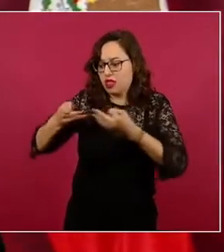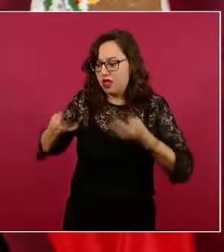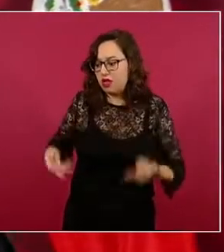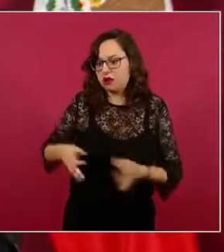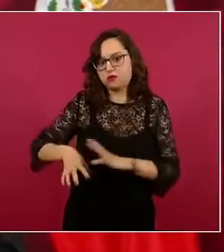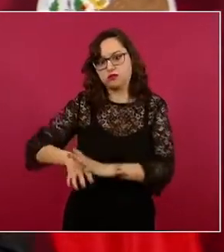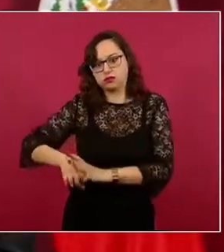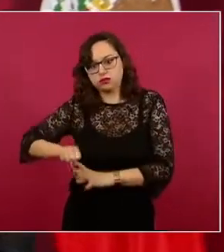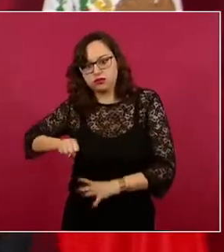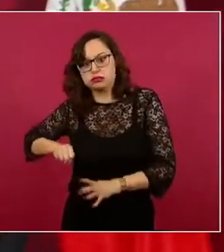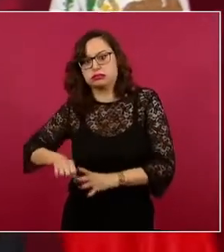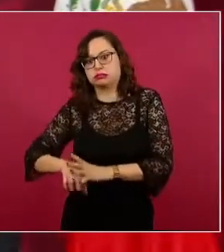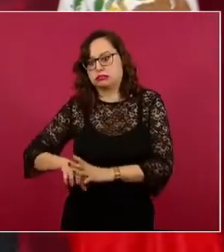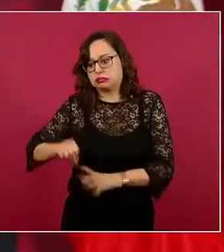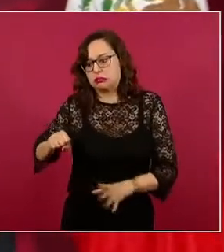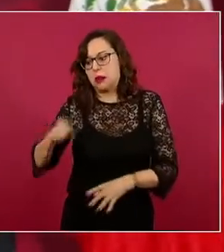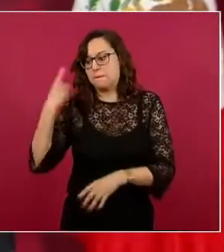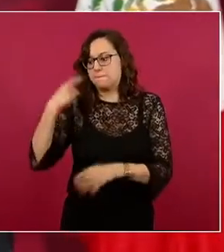Entonces, cuidemos